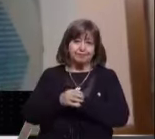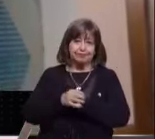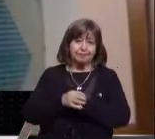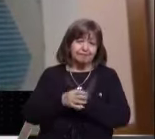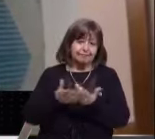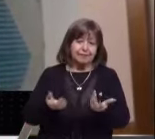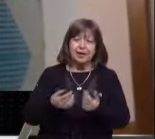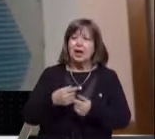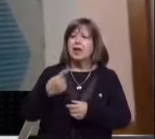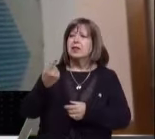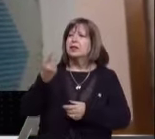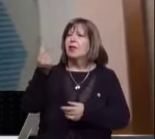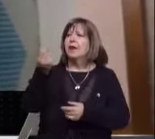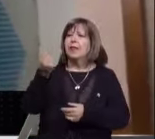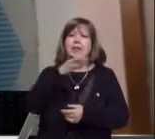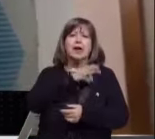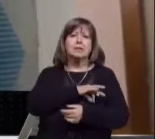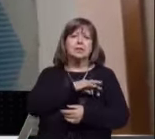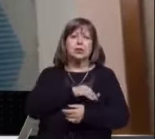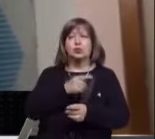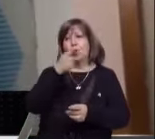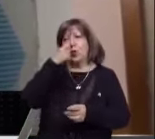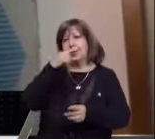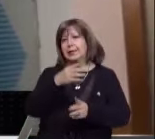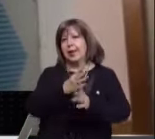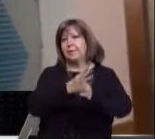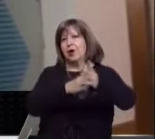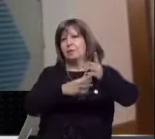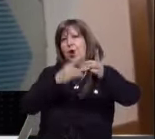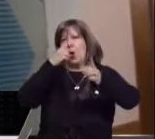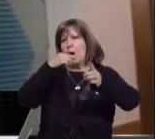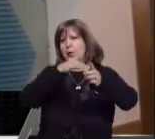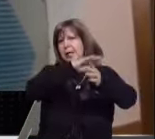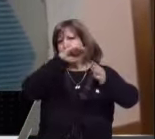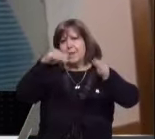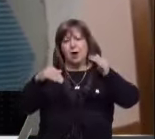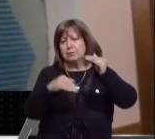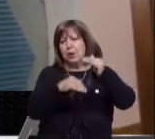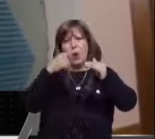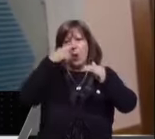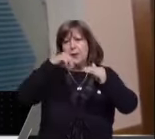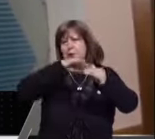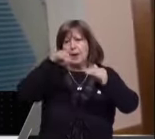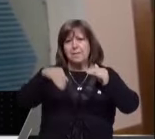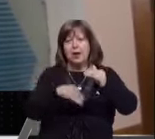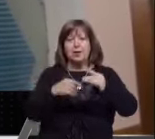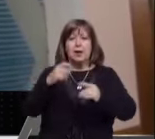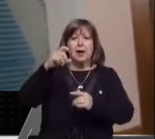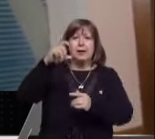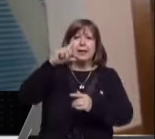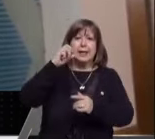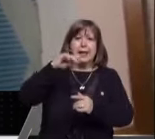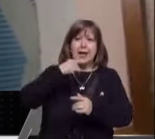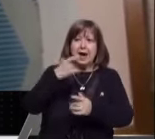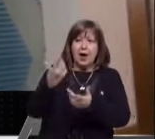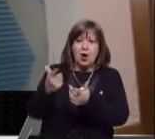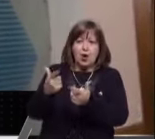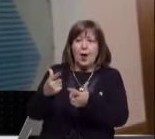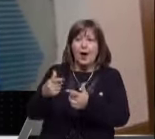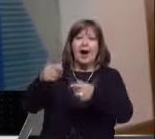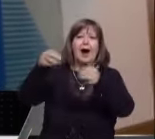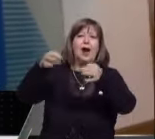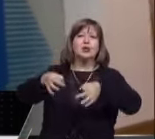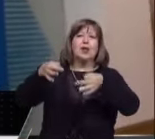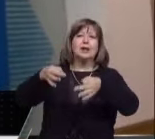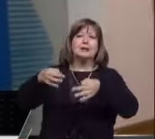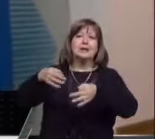por ejemplo? Los honorarios están en la cola, es decir, somos el elemento de ajuste, como ha pasado históricamente. Si las clínicas no pueden tener actualización